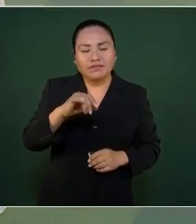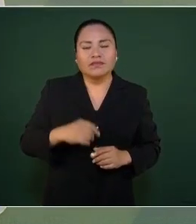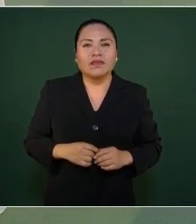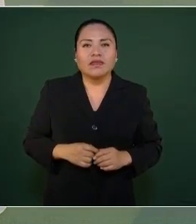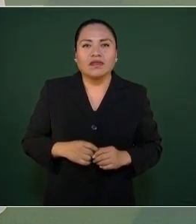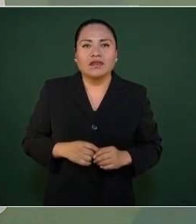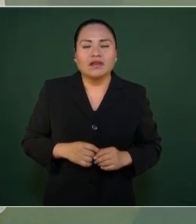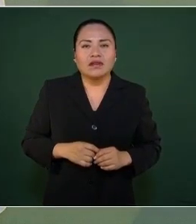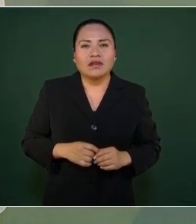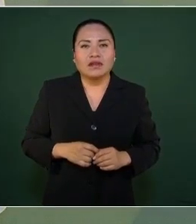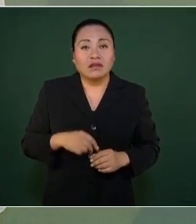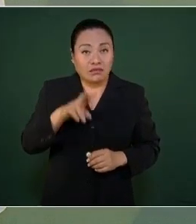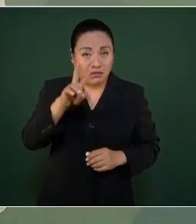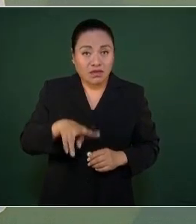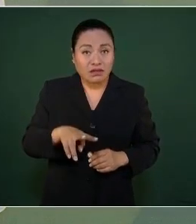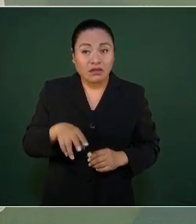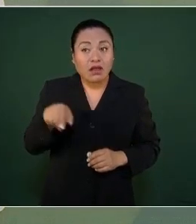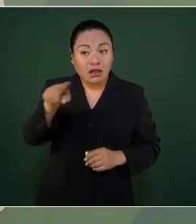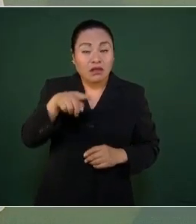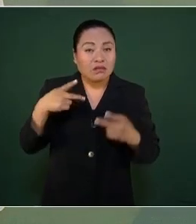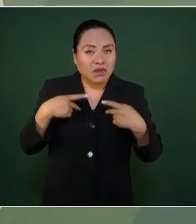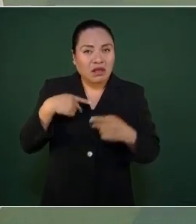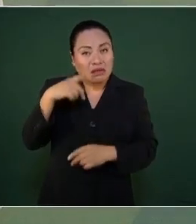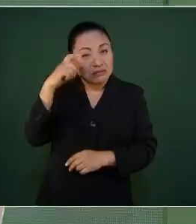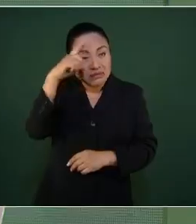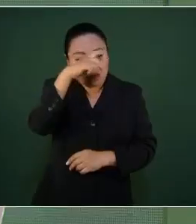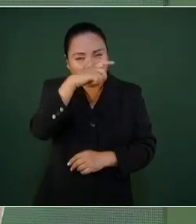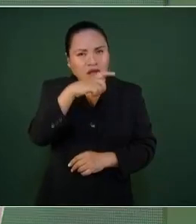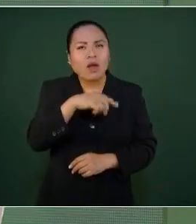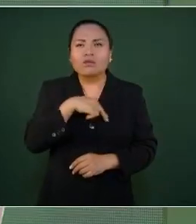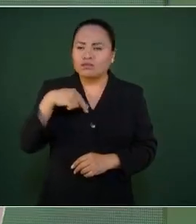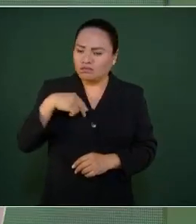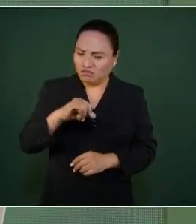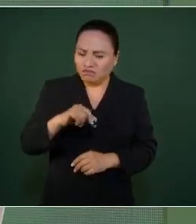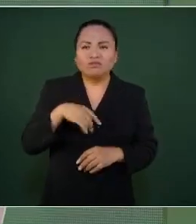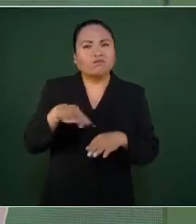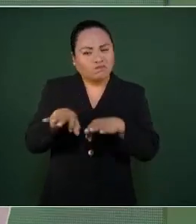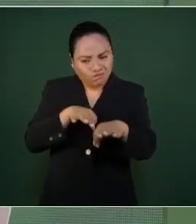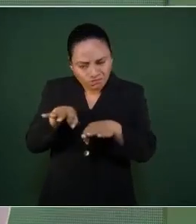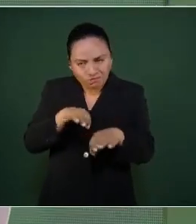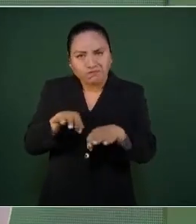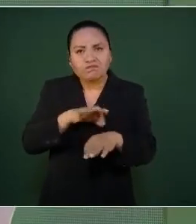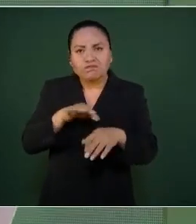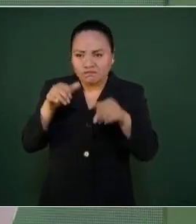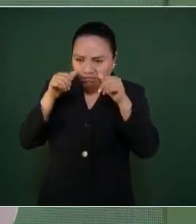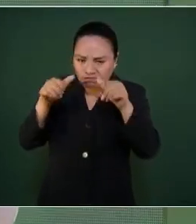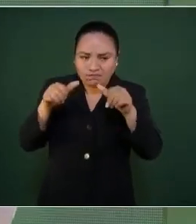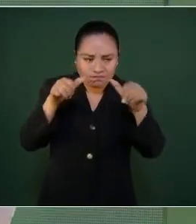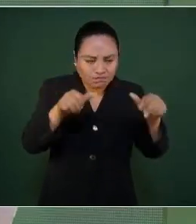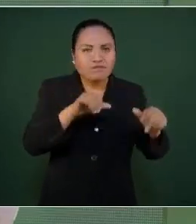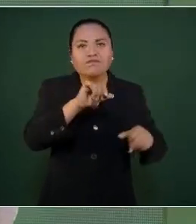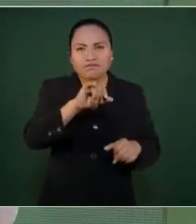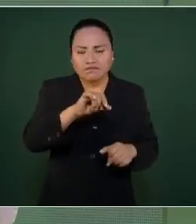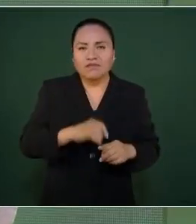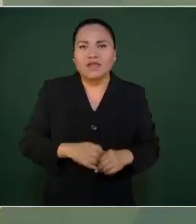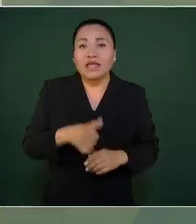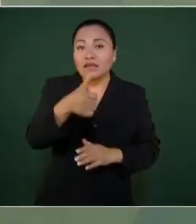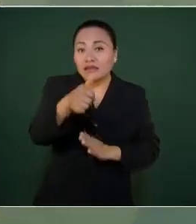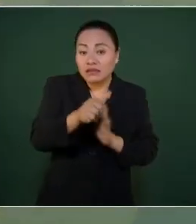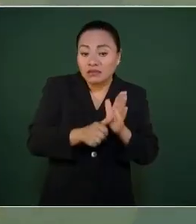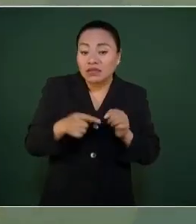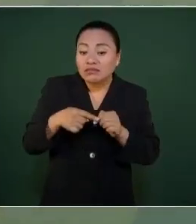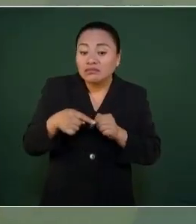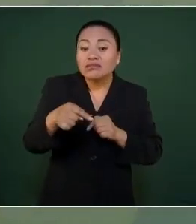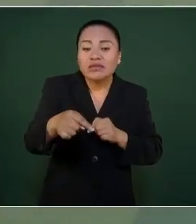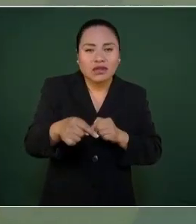el reto, el desafío, y nos vamos a dedicar en estos 6 meses que